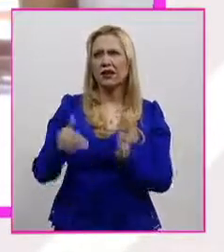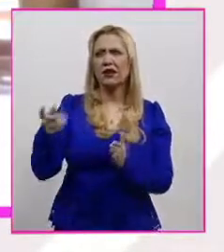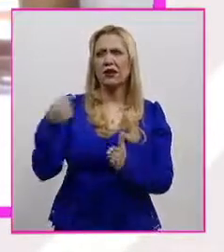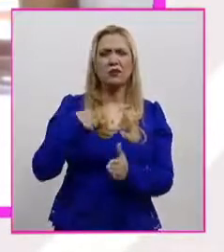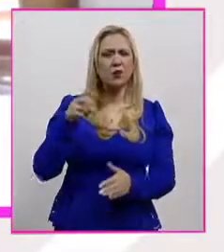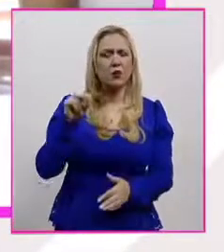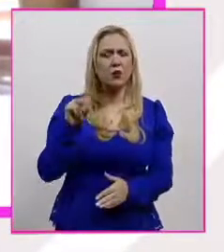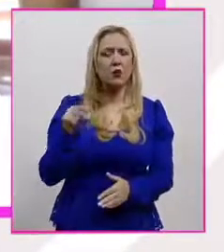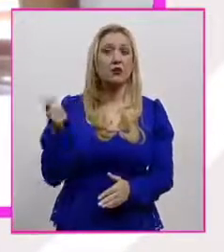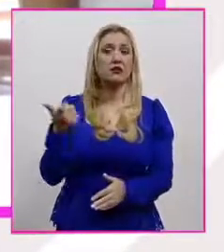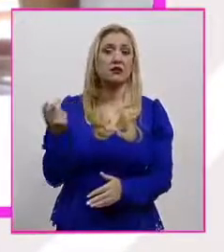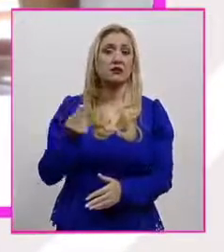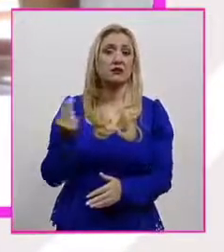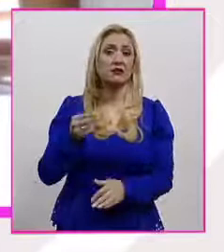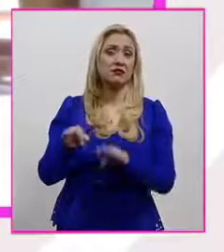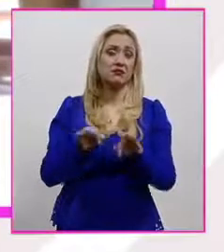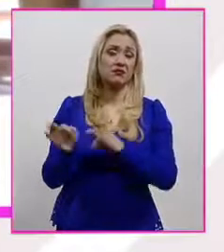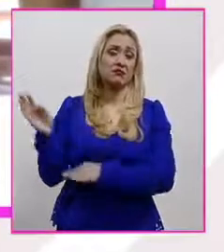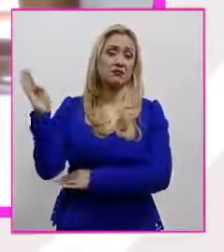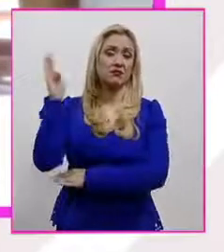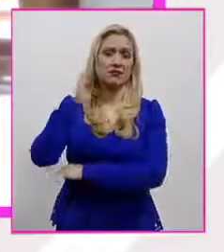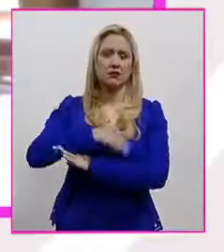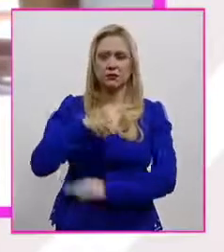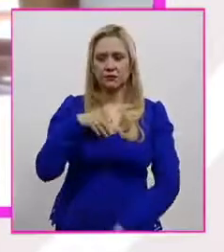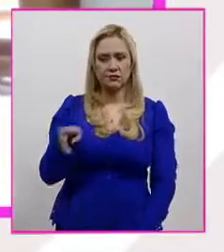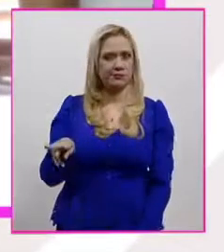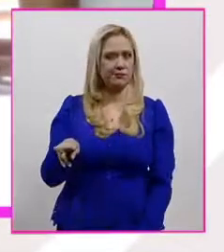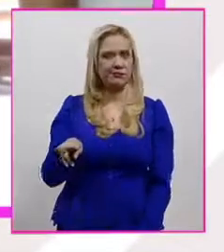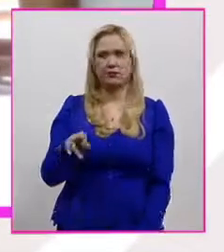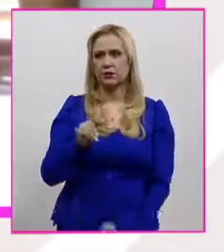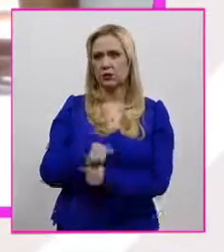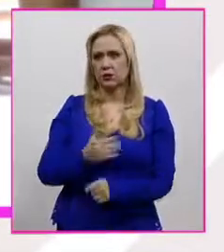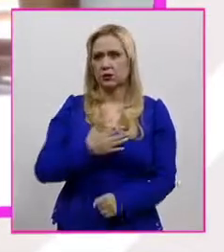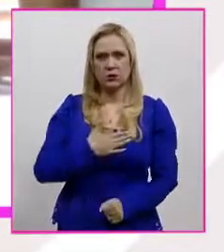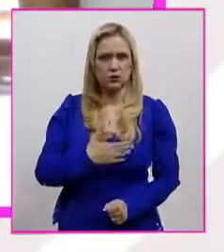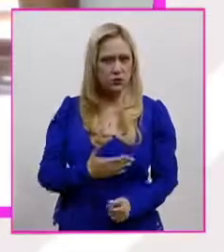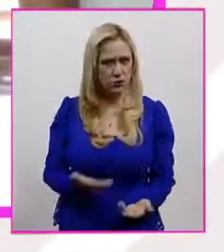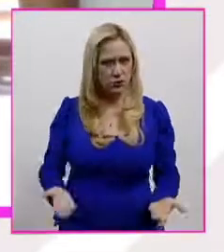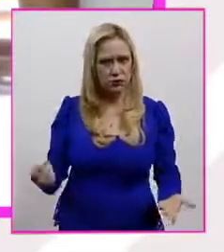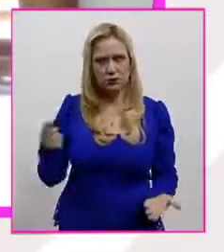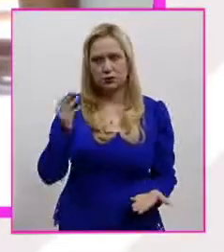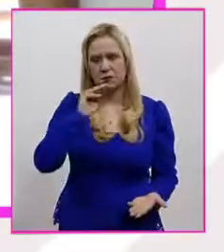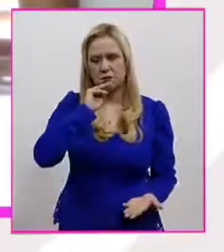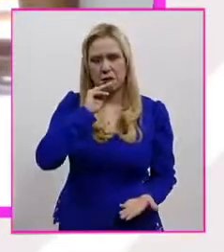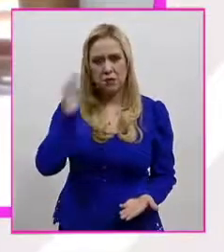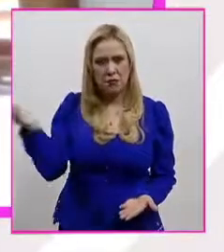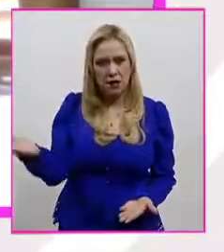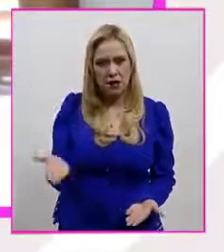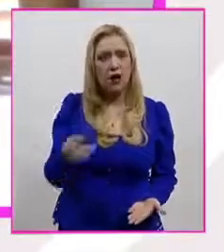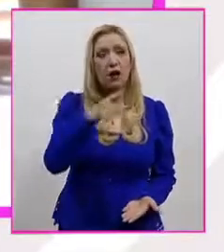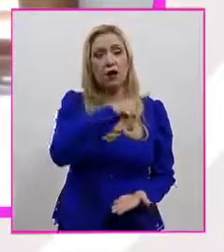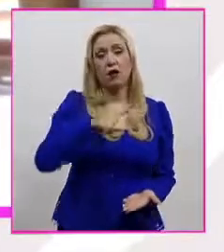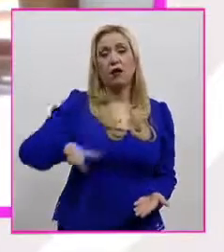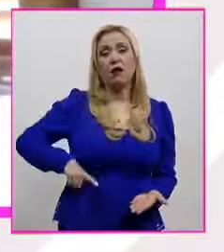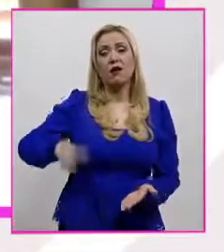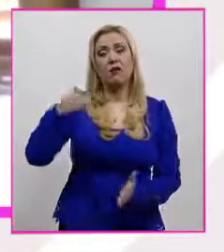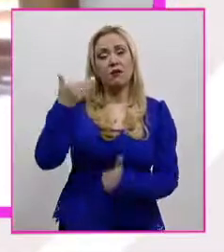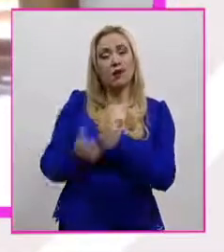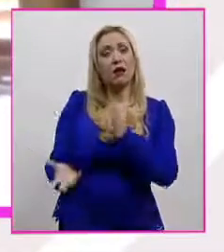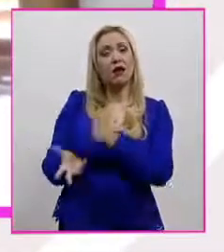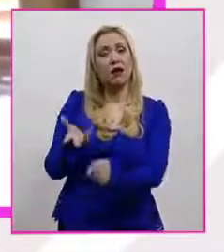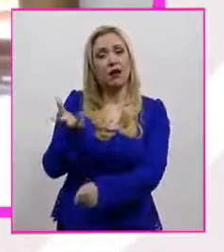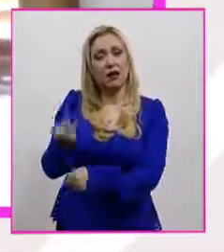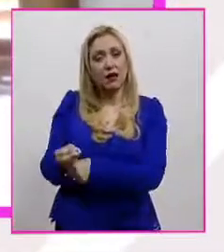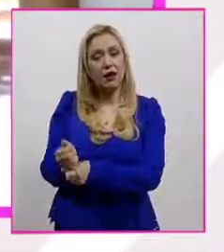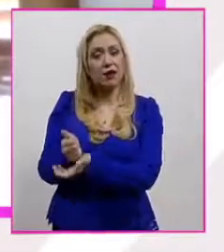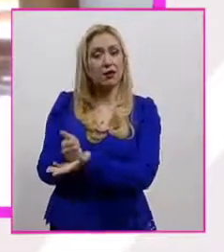generar un ingreso hacía que no pudiera estar. Eh, entonces, cuando el Estado no tiene un rol compensatorio,